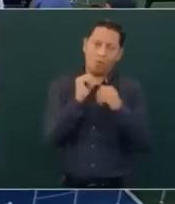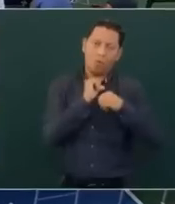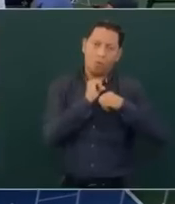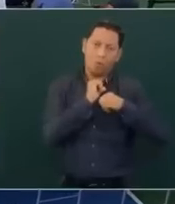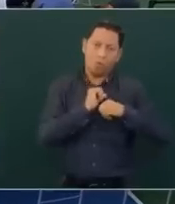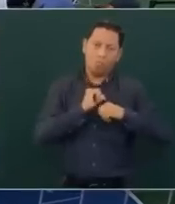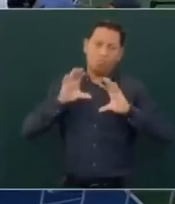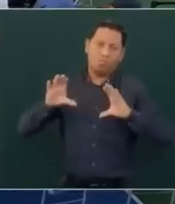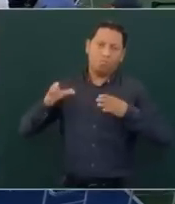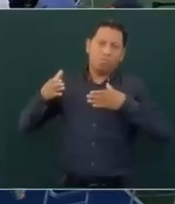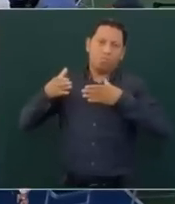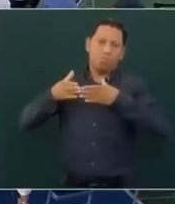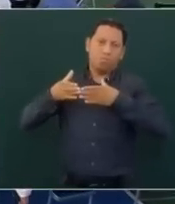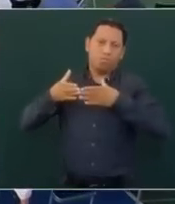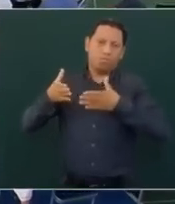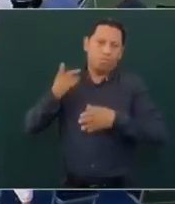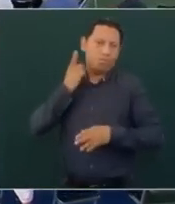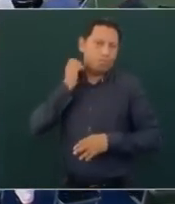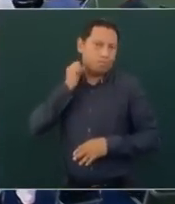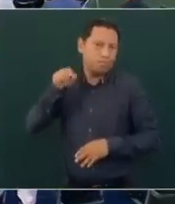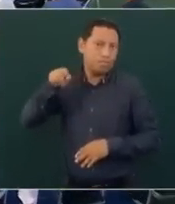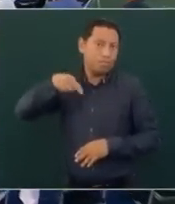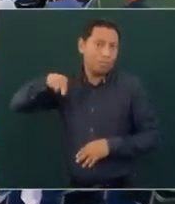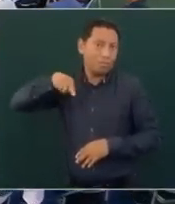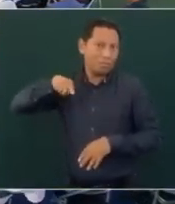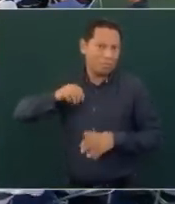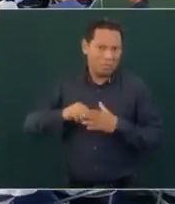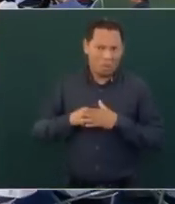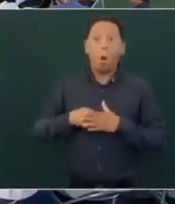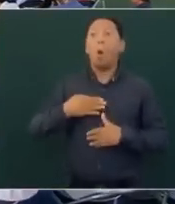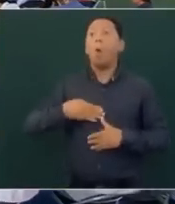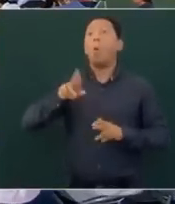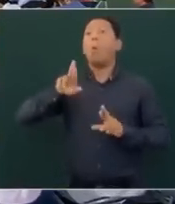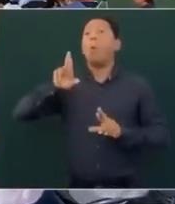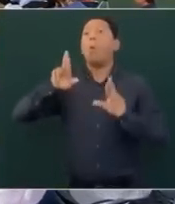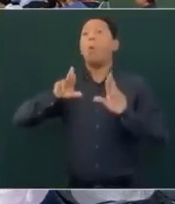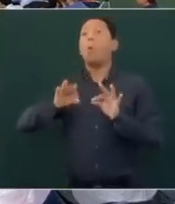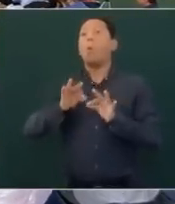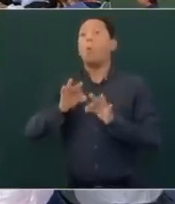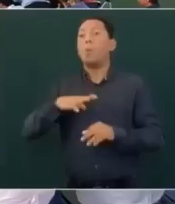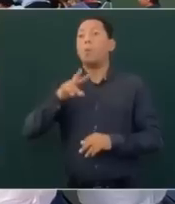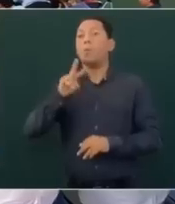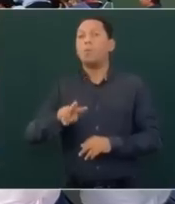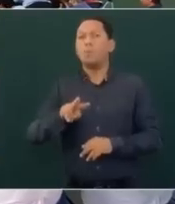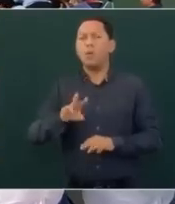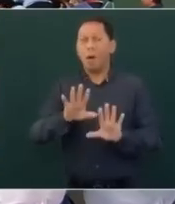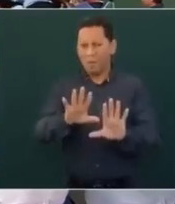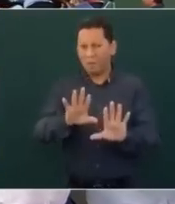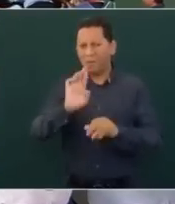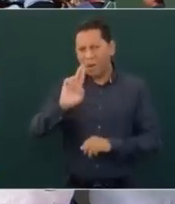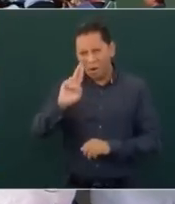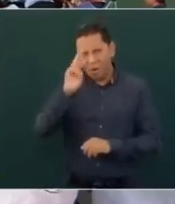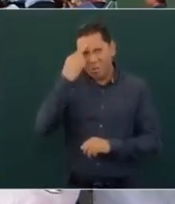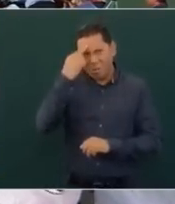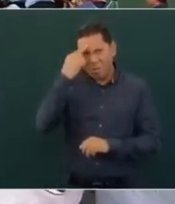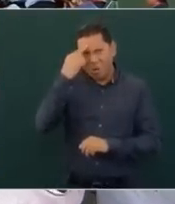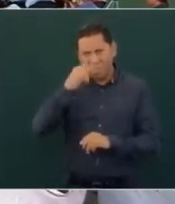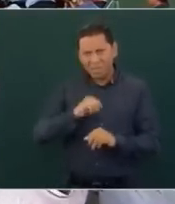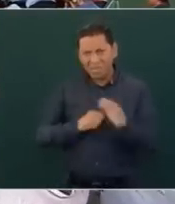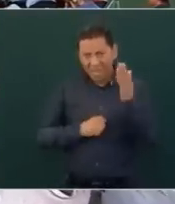para simular de que había democracia. Acuérdense